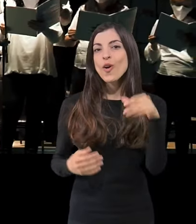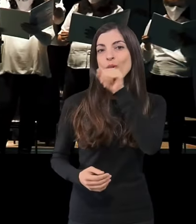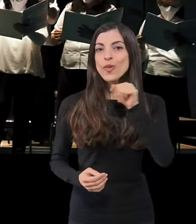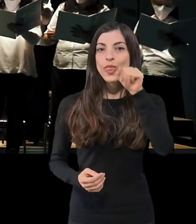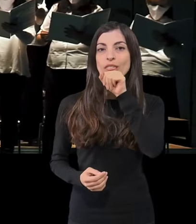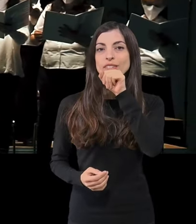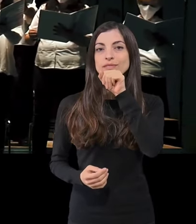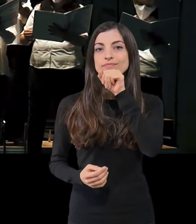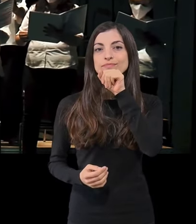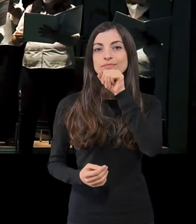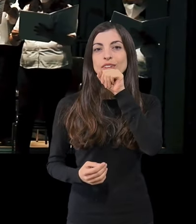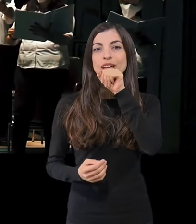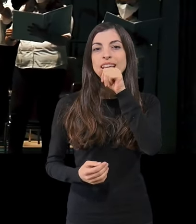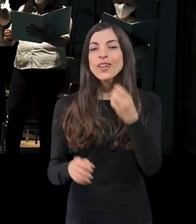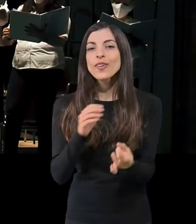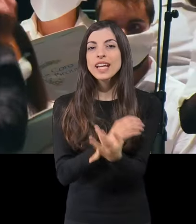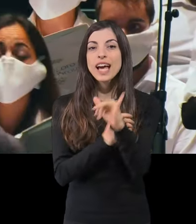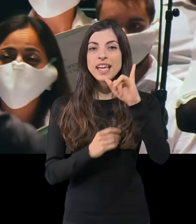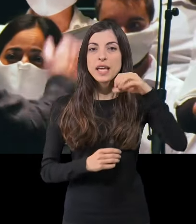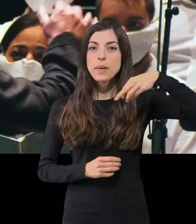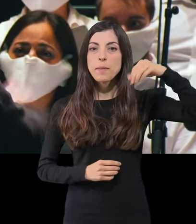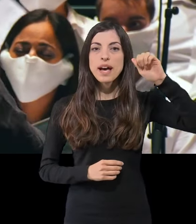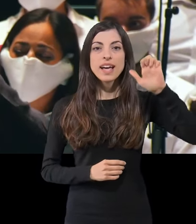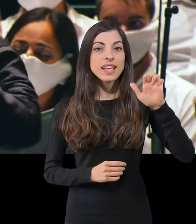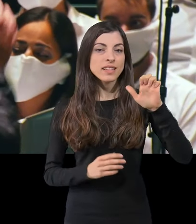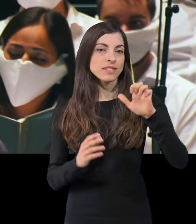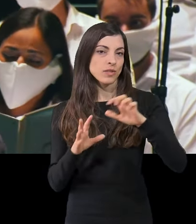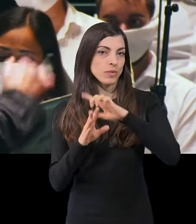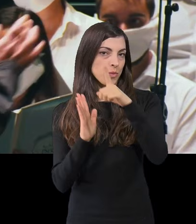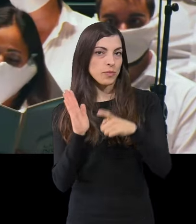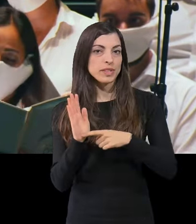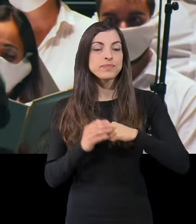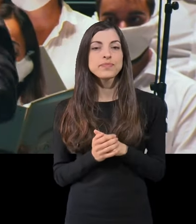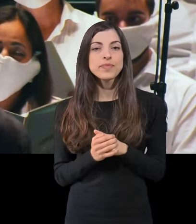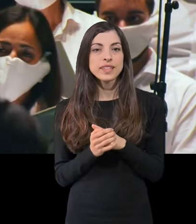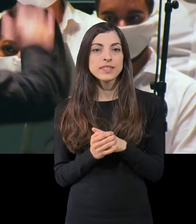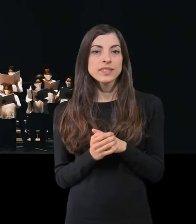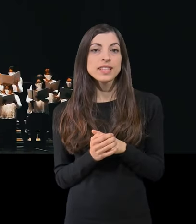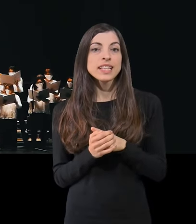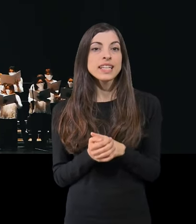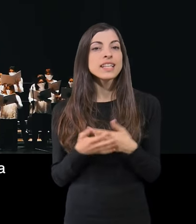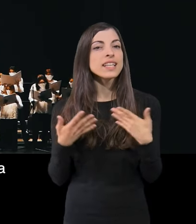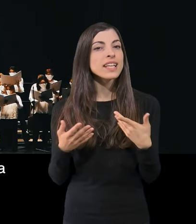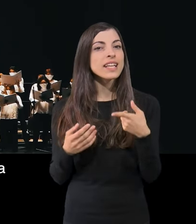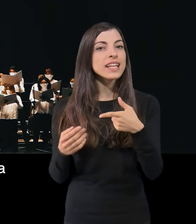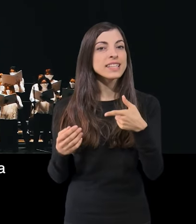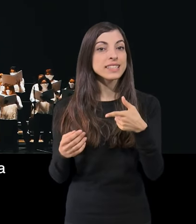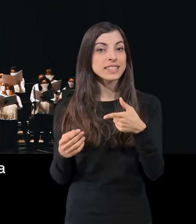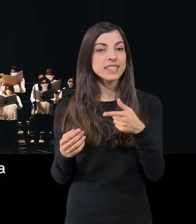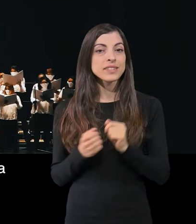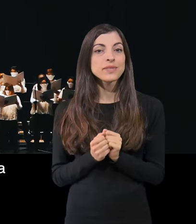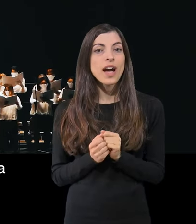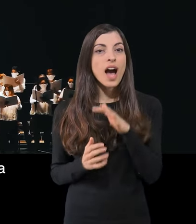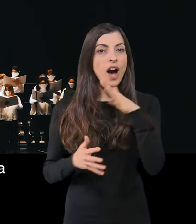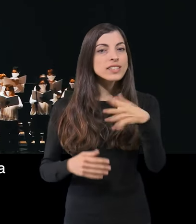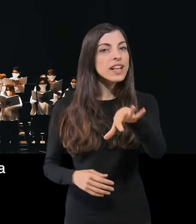Se trata de un concierto producido íntegramente por el Instituto Municipal de Artes Escénicas de Córdoba y para la ocasión se ha